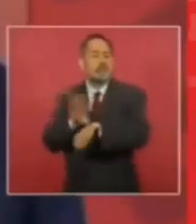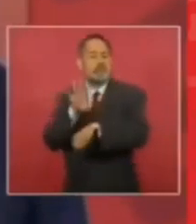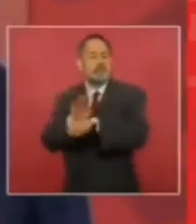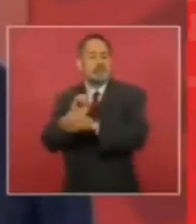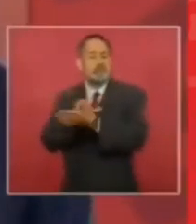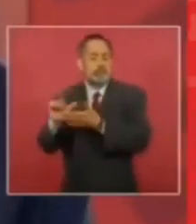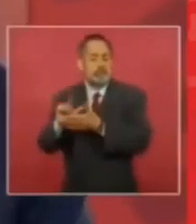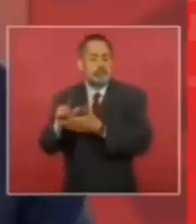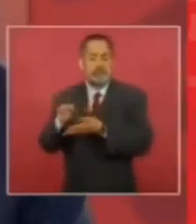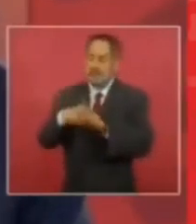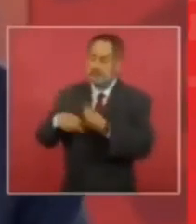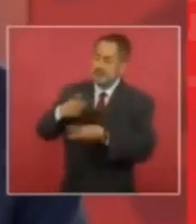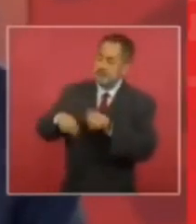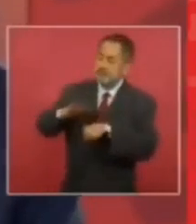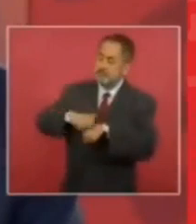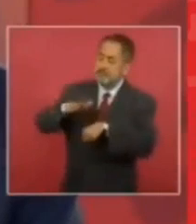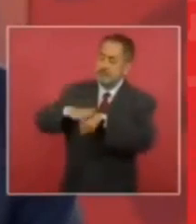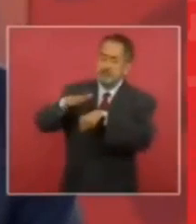produce.